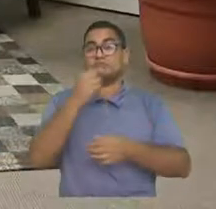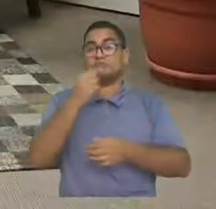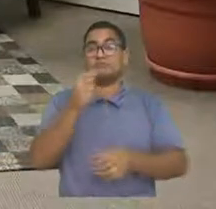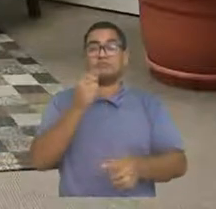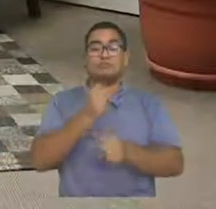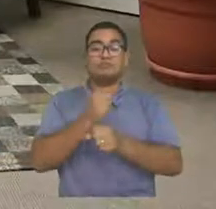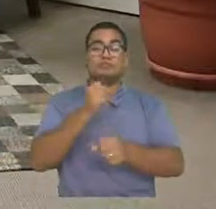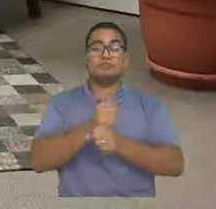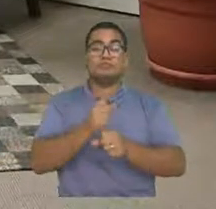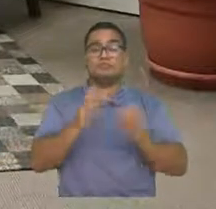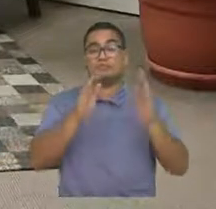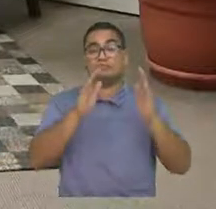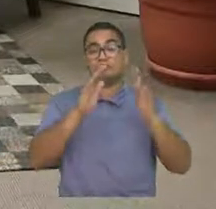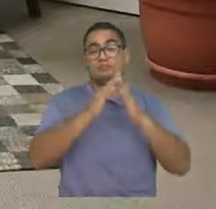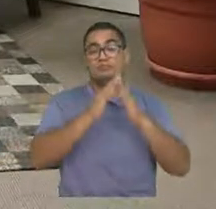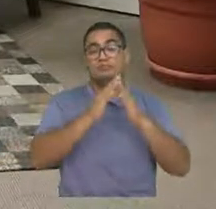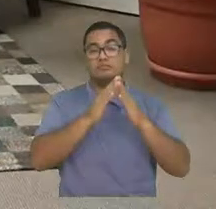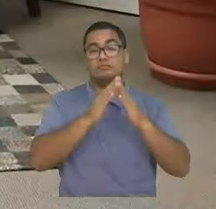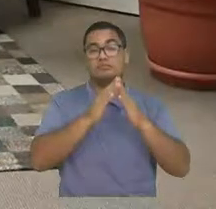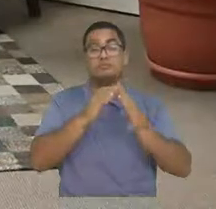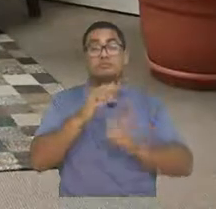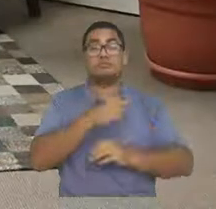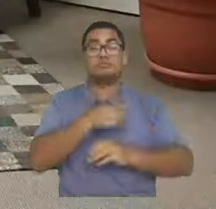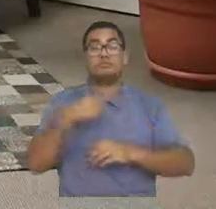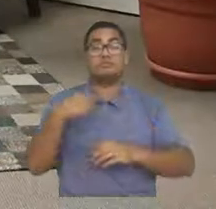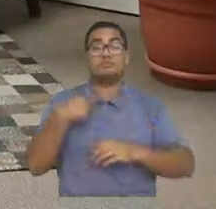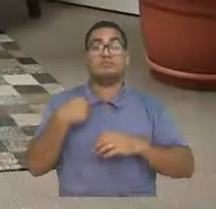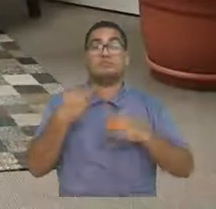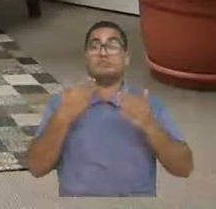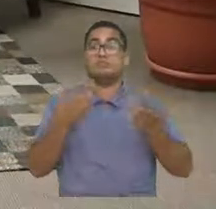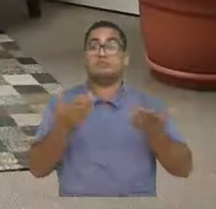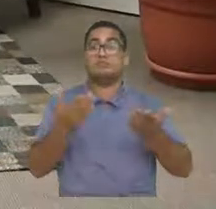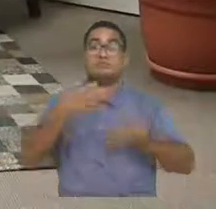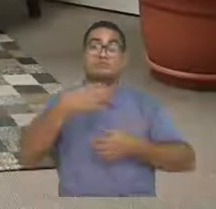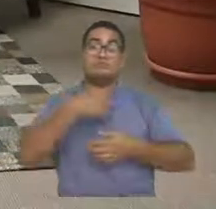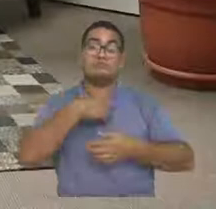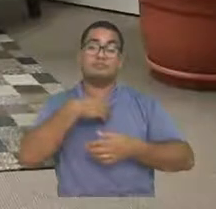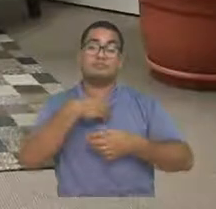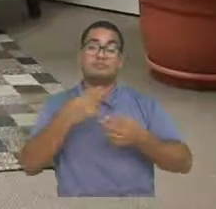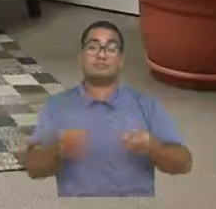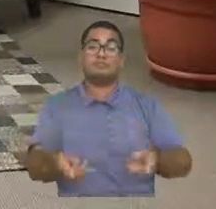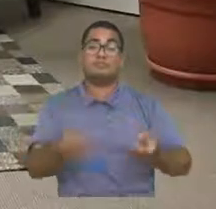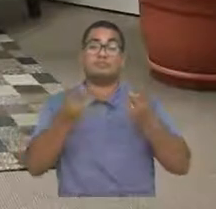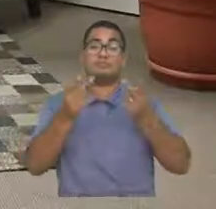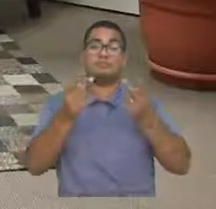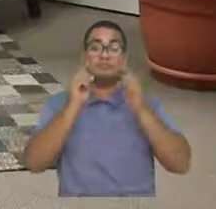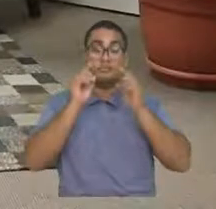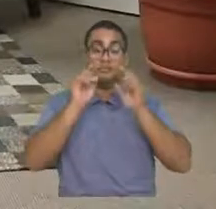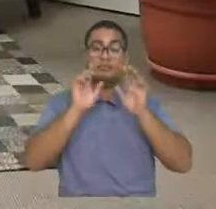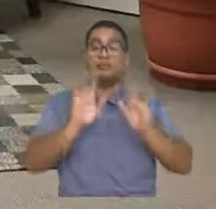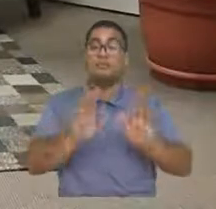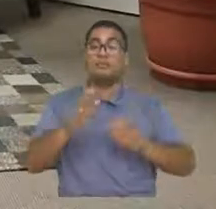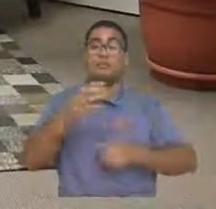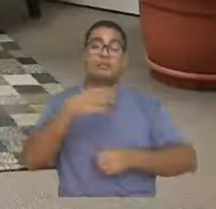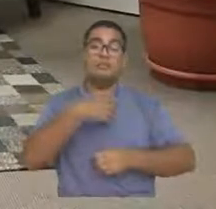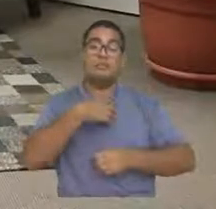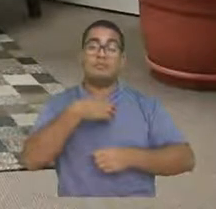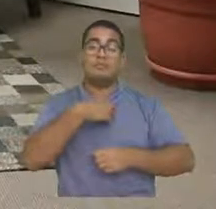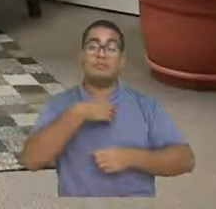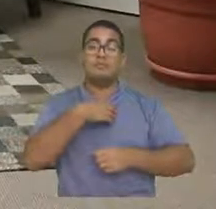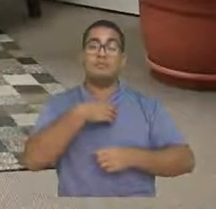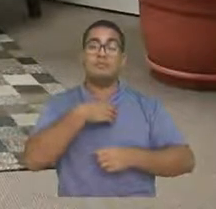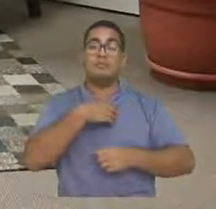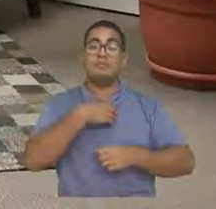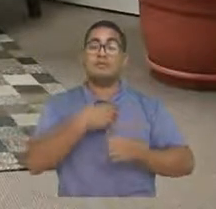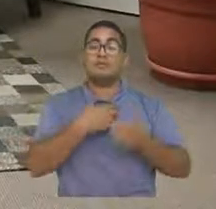casa, hace un paréntesis para ella, para su vida, para cuidarse, y ahí es donde entra cómo lo